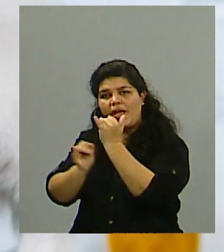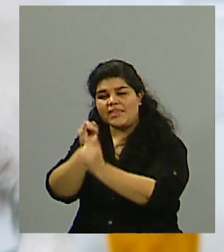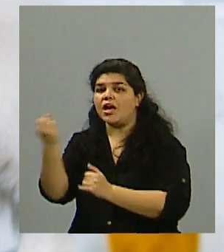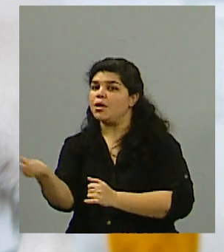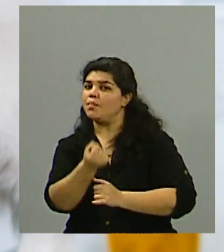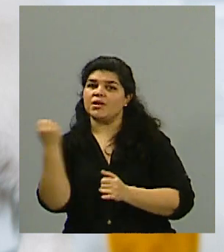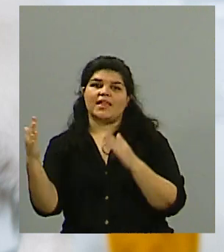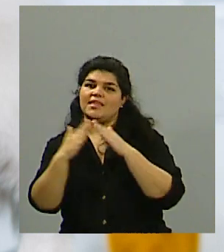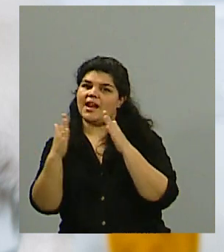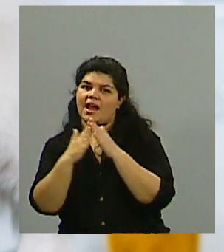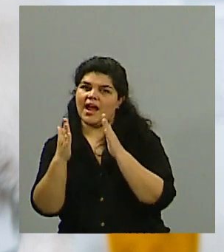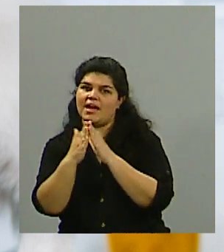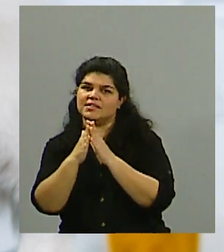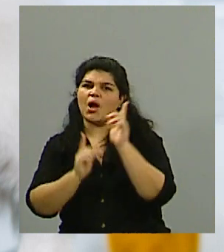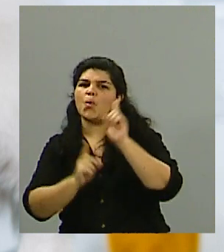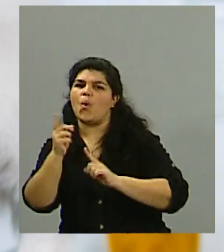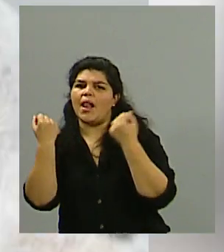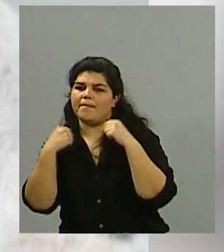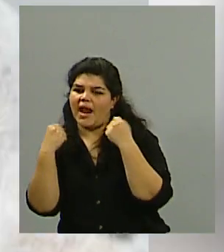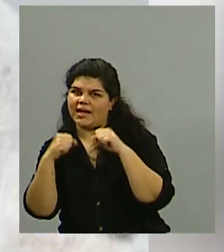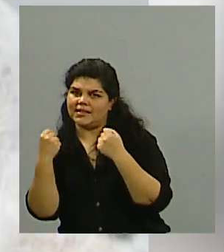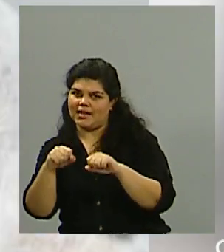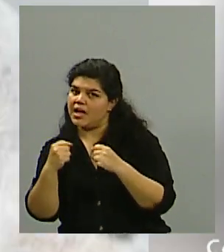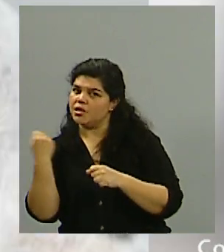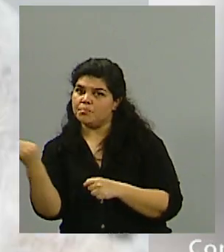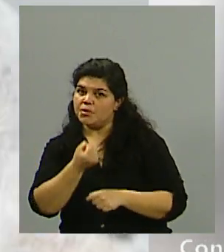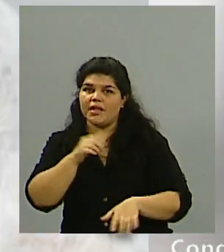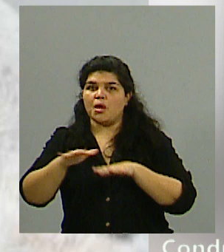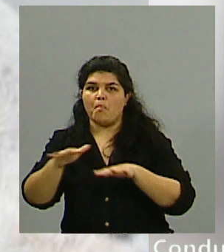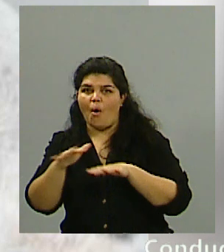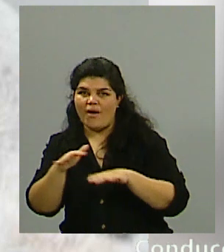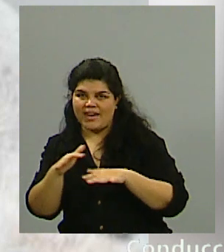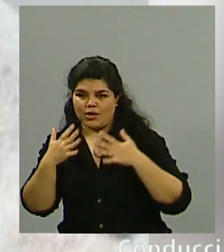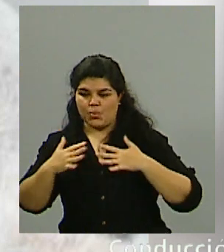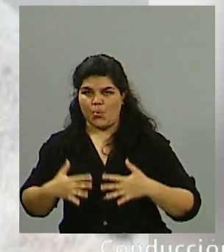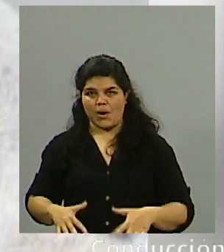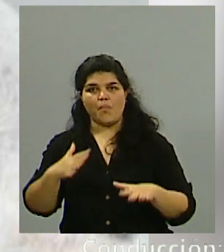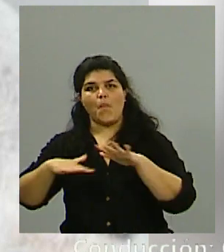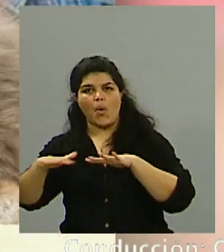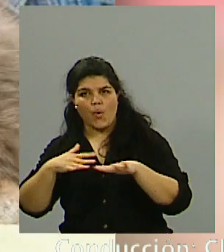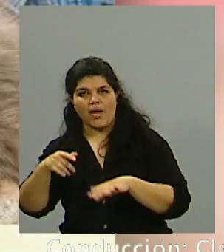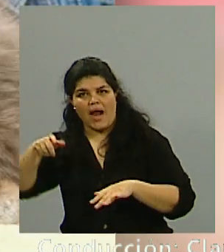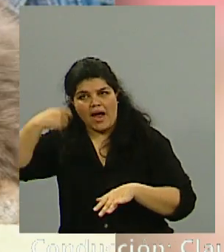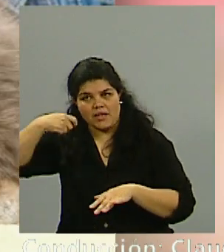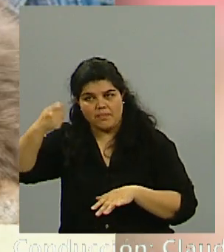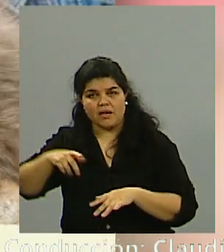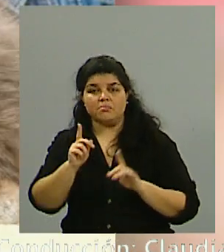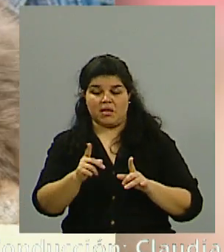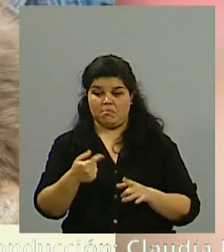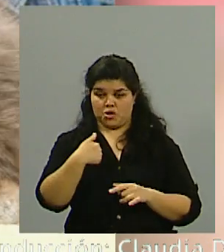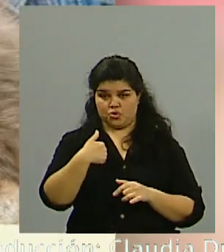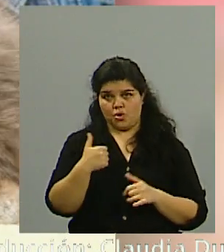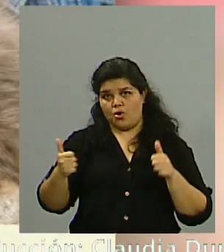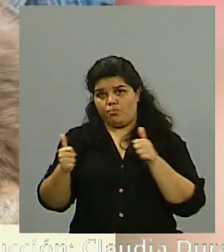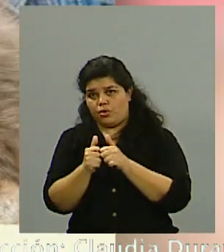continuo movimiento. Y después empezamos con sesiones en nuestro consultorio. Yo trabajo con una colega que es Gabriela Dascal, ¿sí? Somos las dos que estamos ahí a